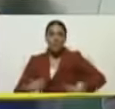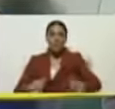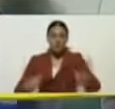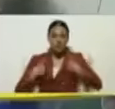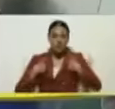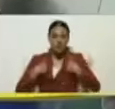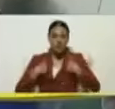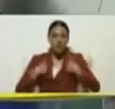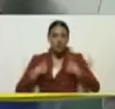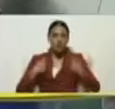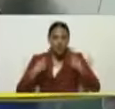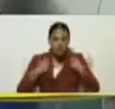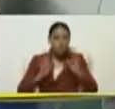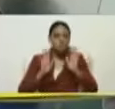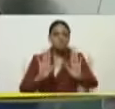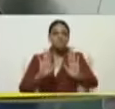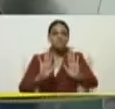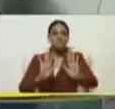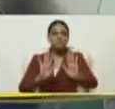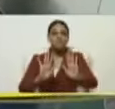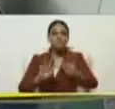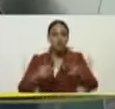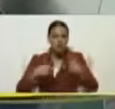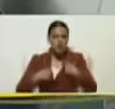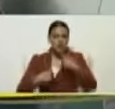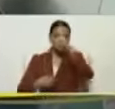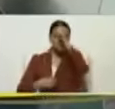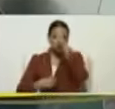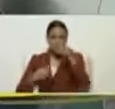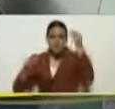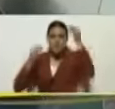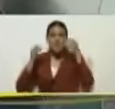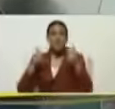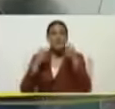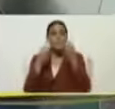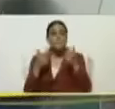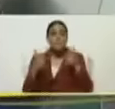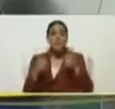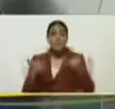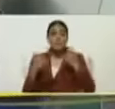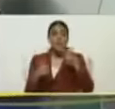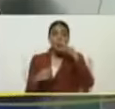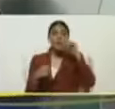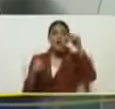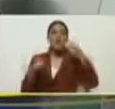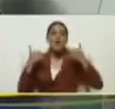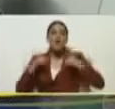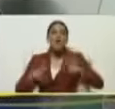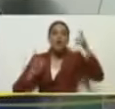presidente del pueblo profundo, un tal Nicolás Maduro Moros, hijo de Chávez,